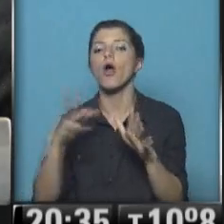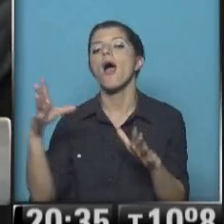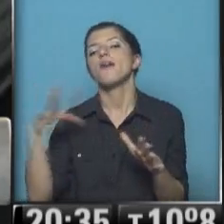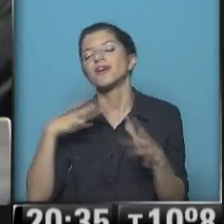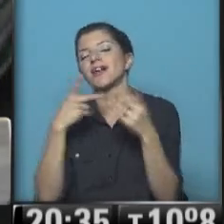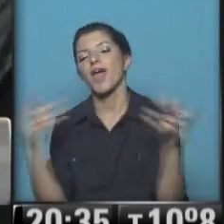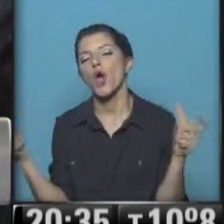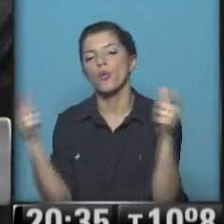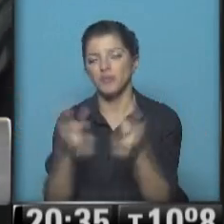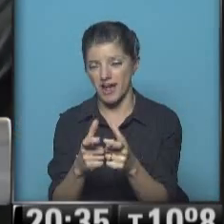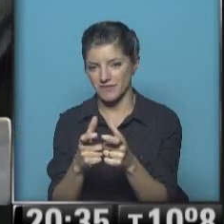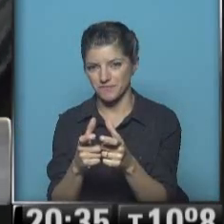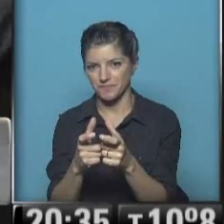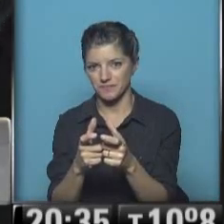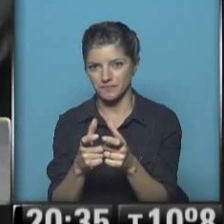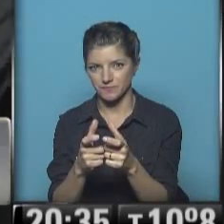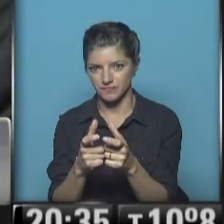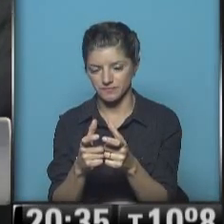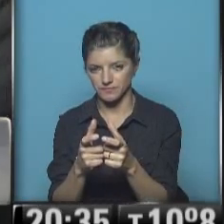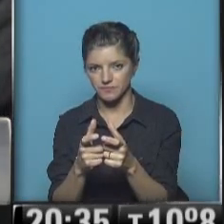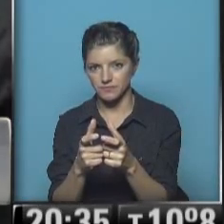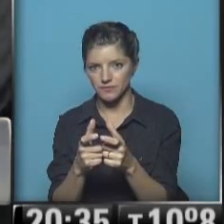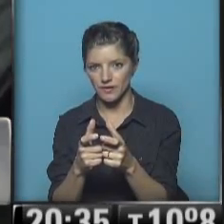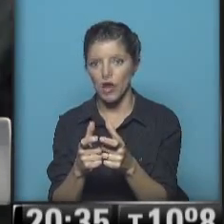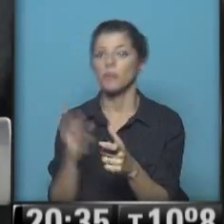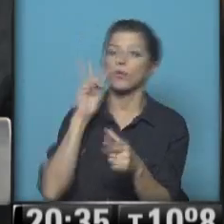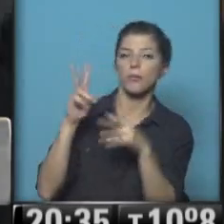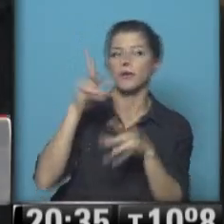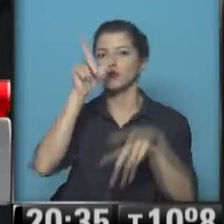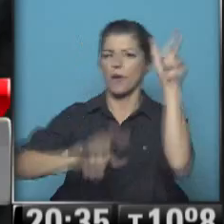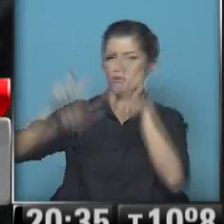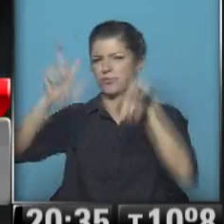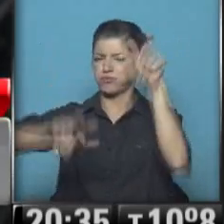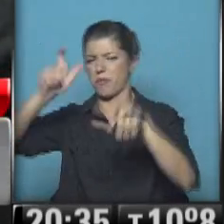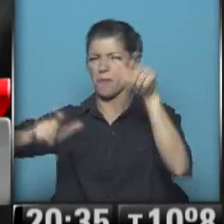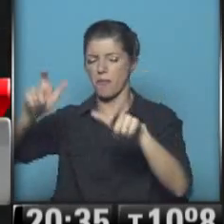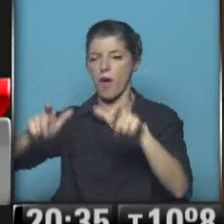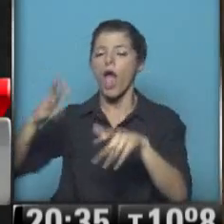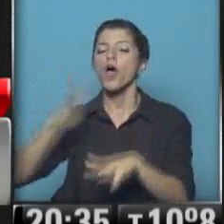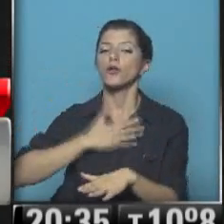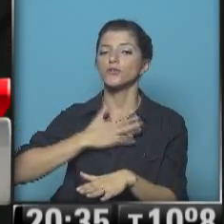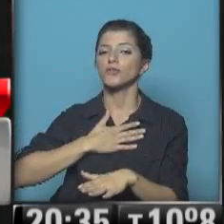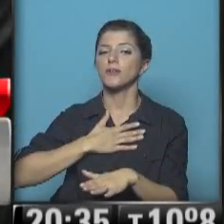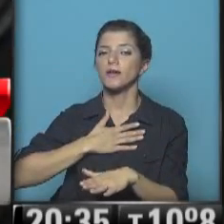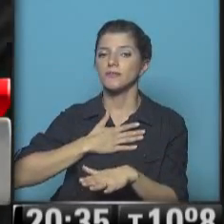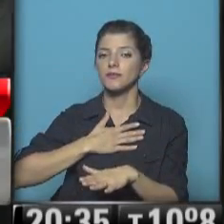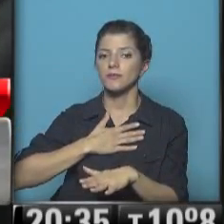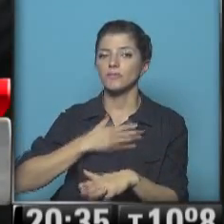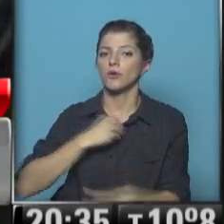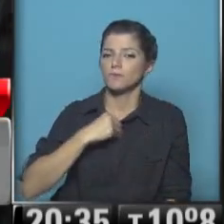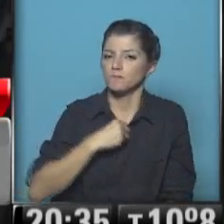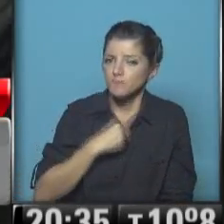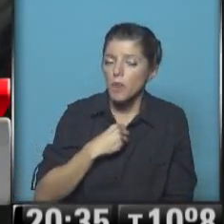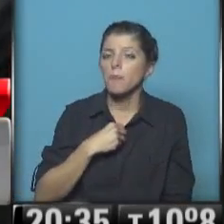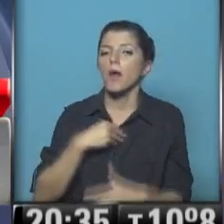porque en la multitud, en el tumulto como este, nosotros vamos recuperando mucho espíritu para